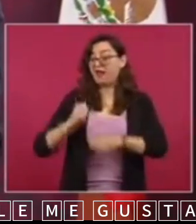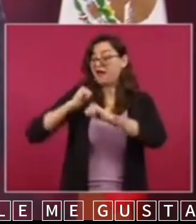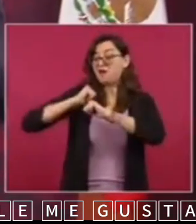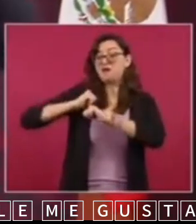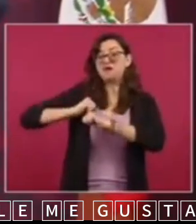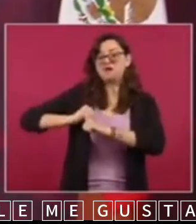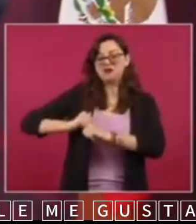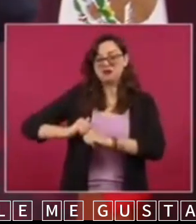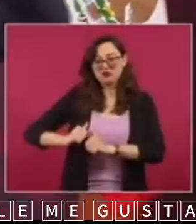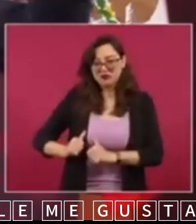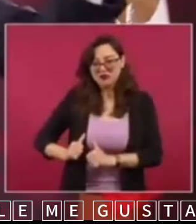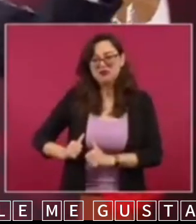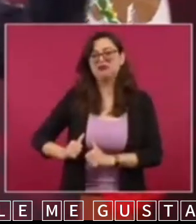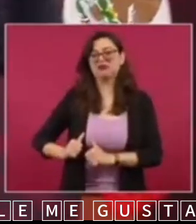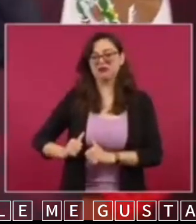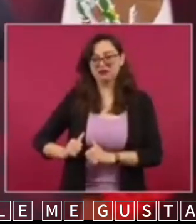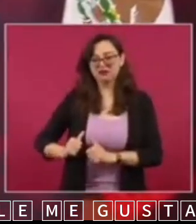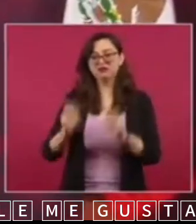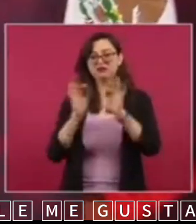desde luego.